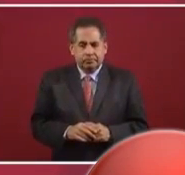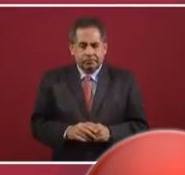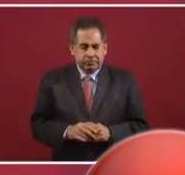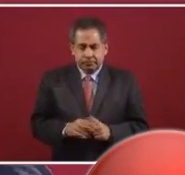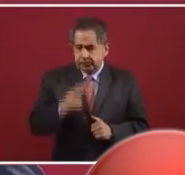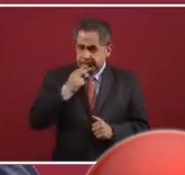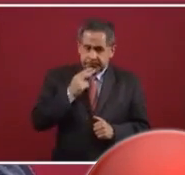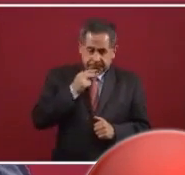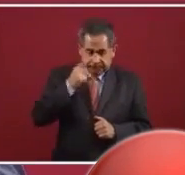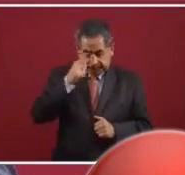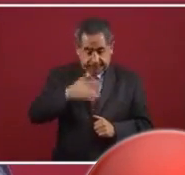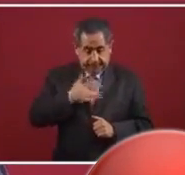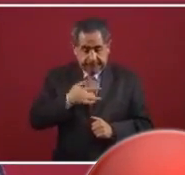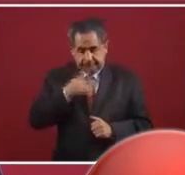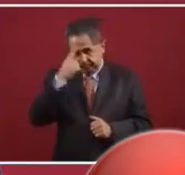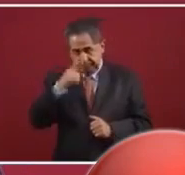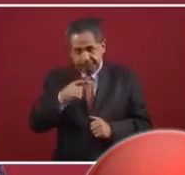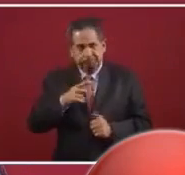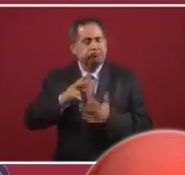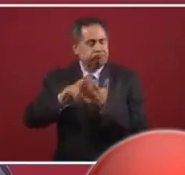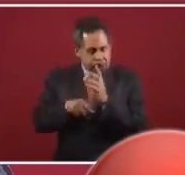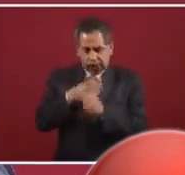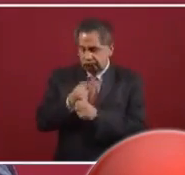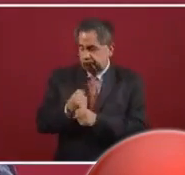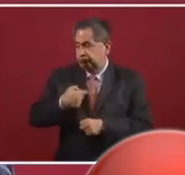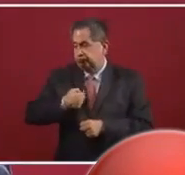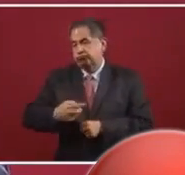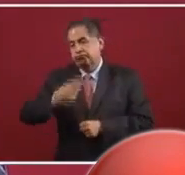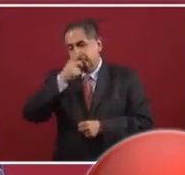sirve para reafirmar